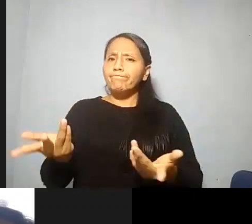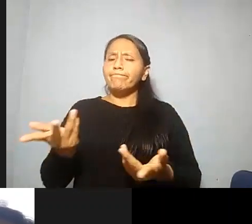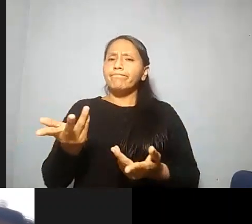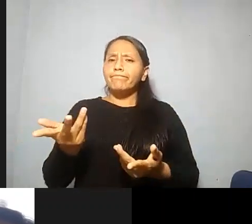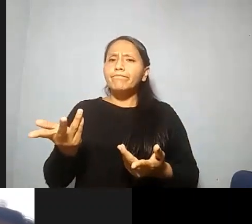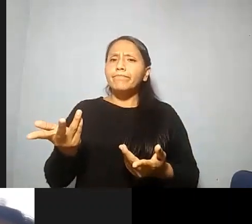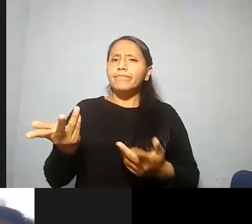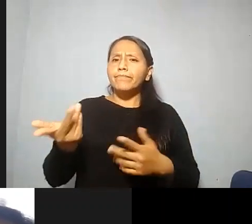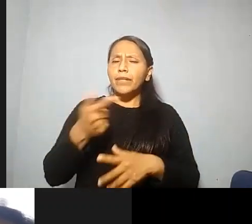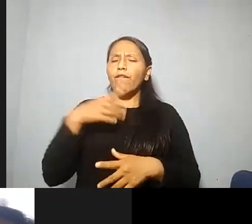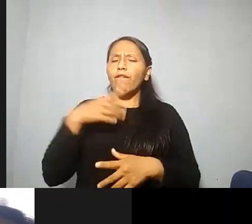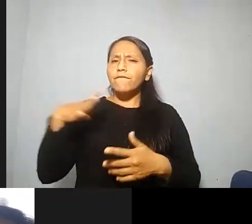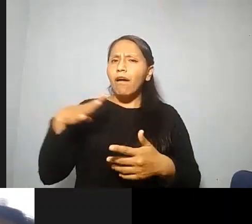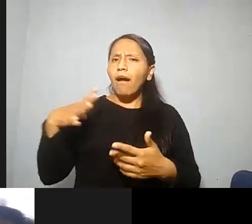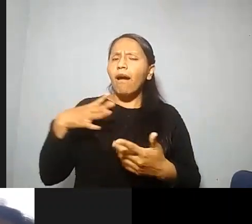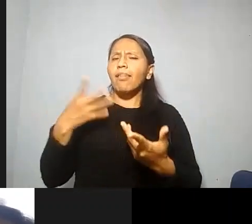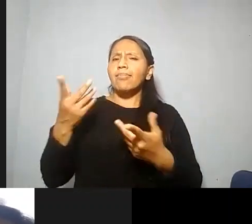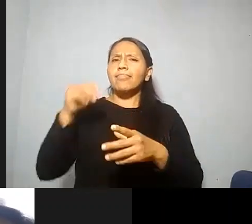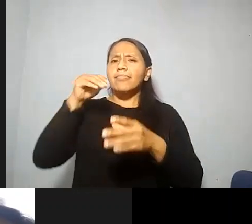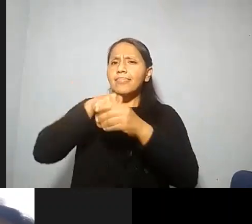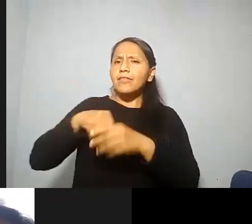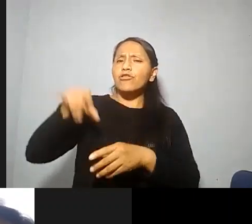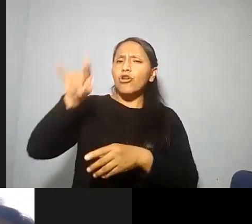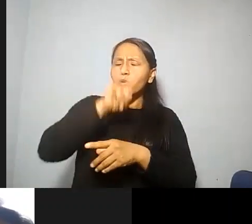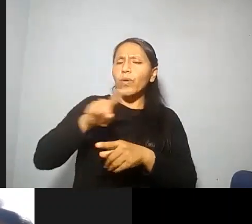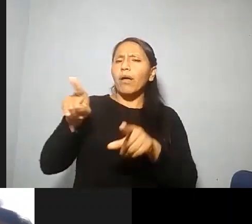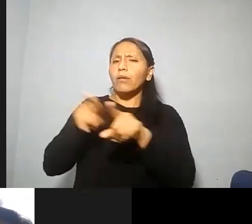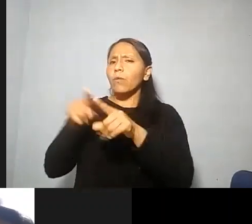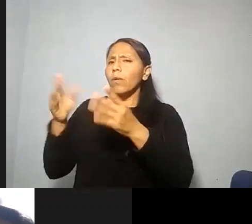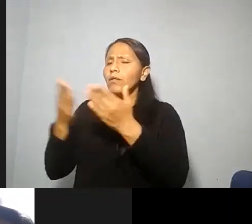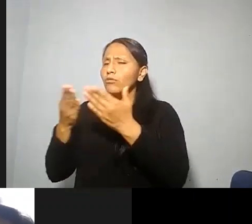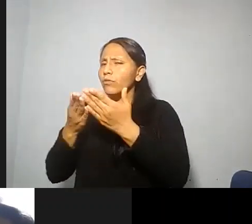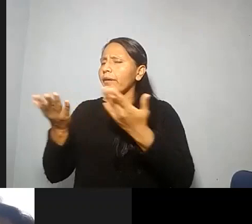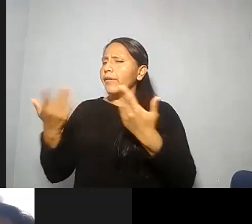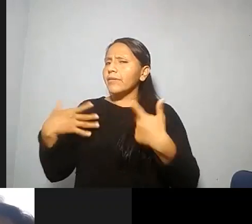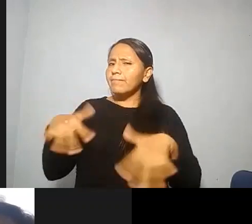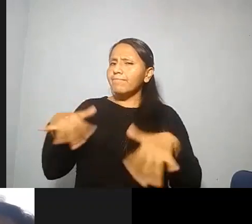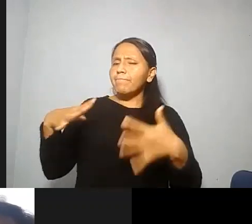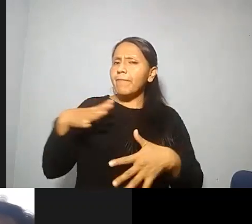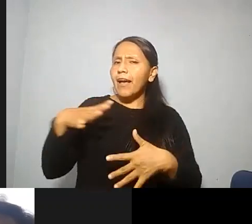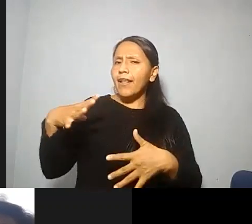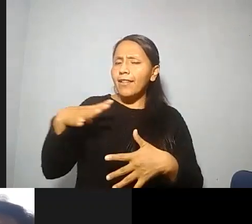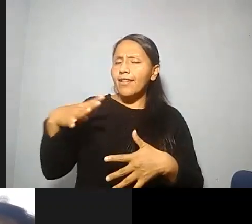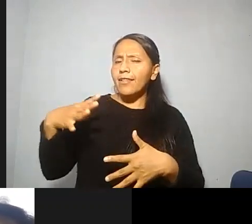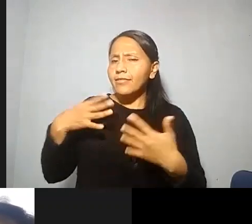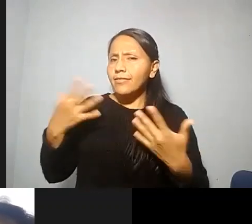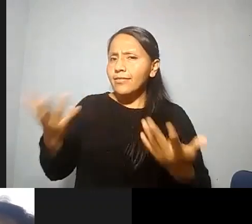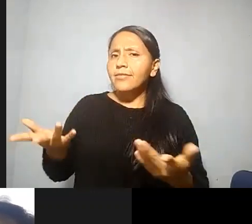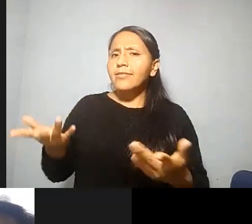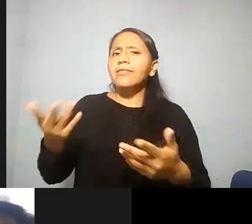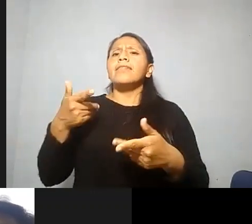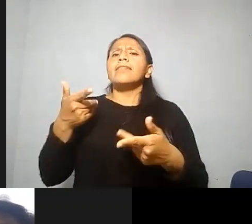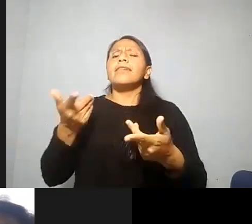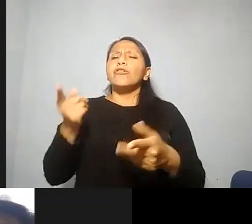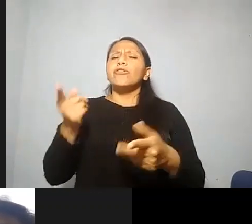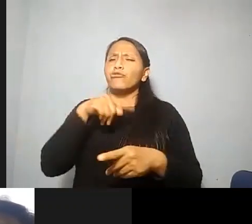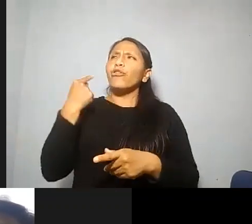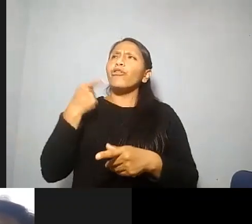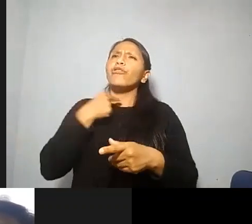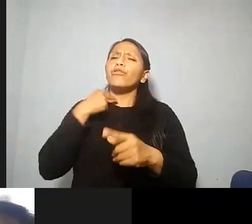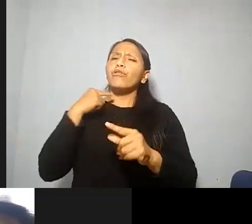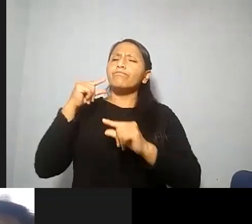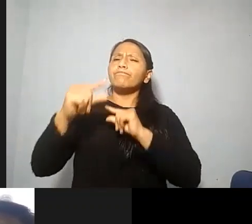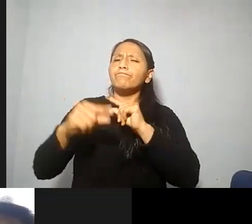nos hace falta en la universidad y como estudiantes, ¿sí? Si bien ya nosotros veníamos justamente recogiendo